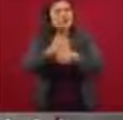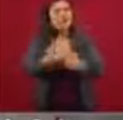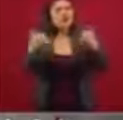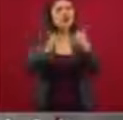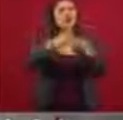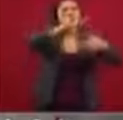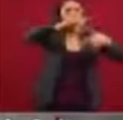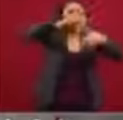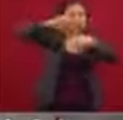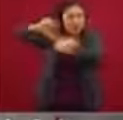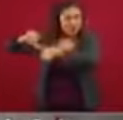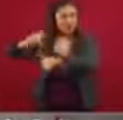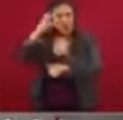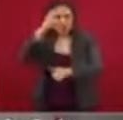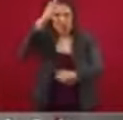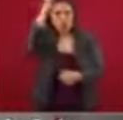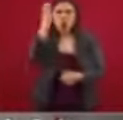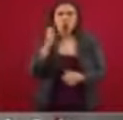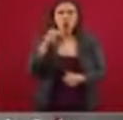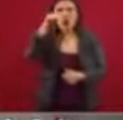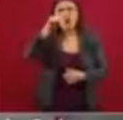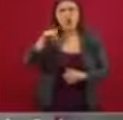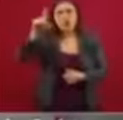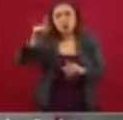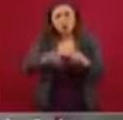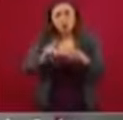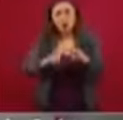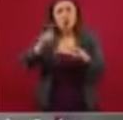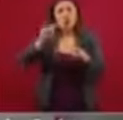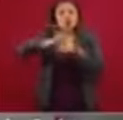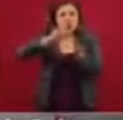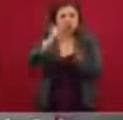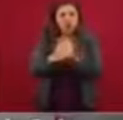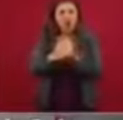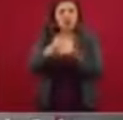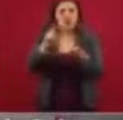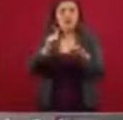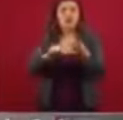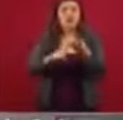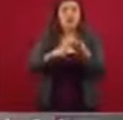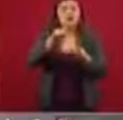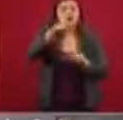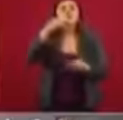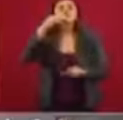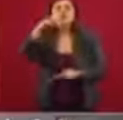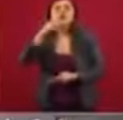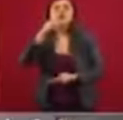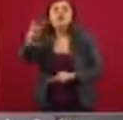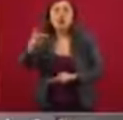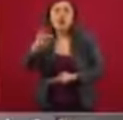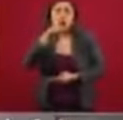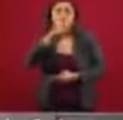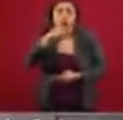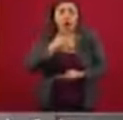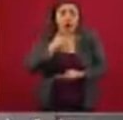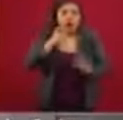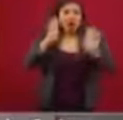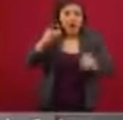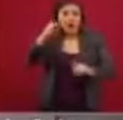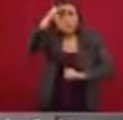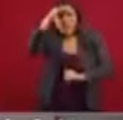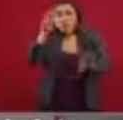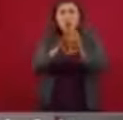del paso de hannah en coahuila el nuevo león en tamaulipas y también si ya hay alguna intención de